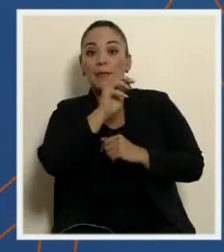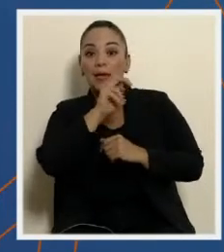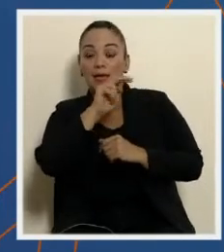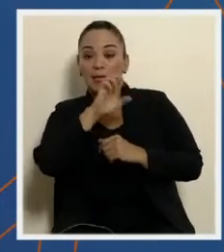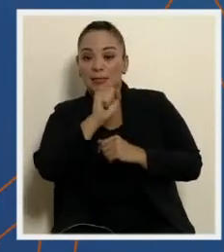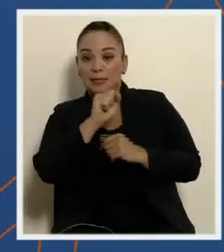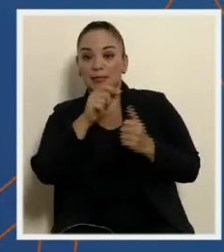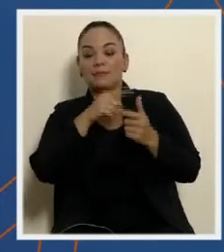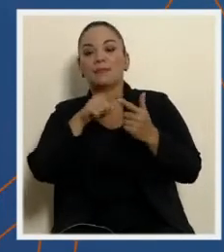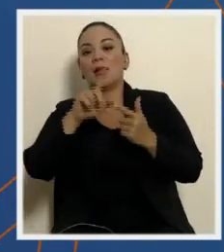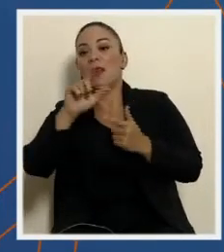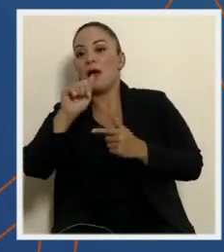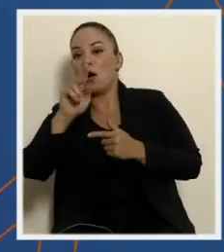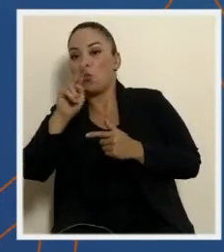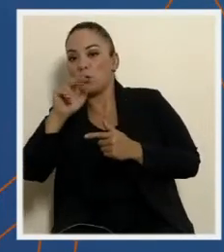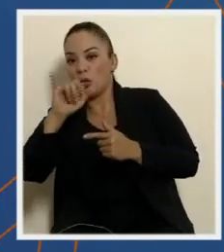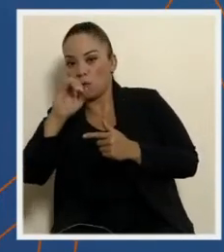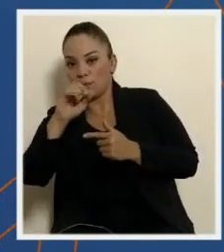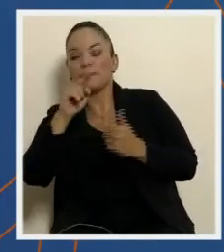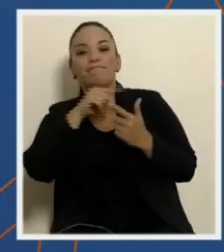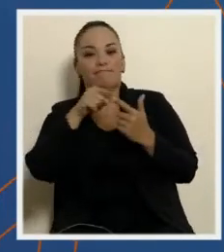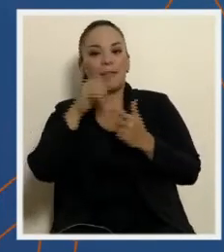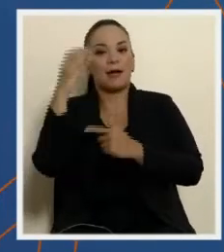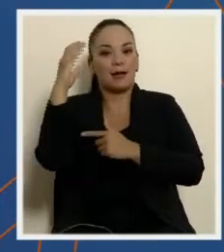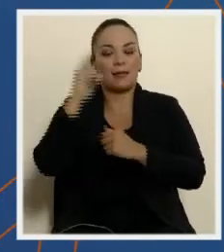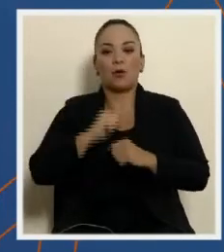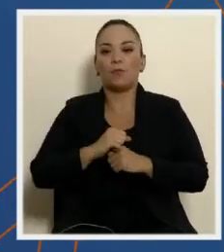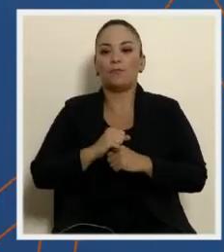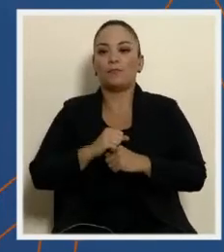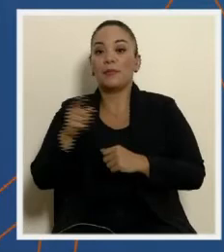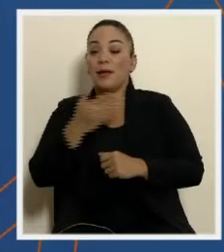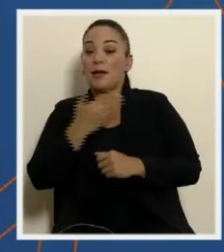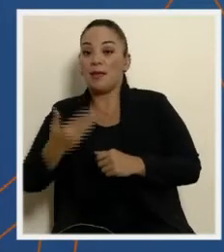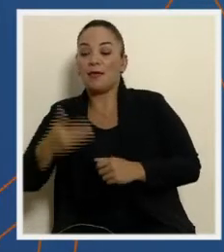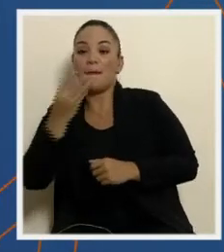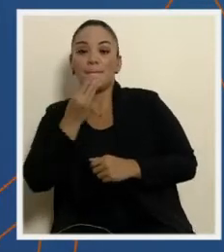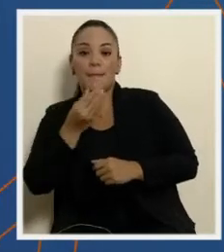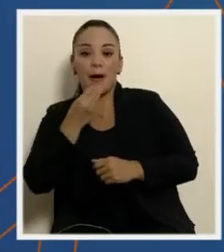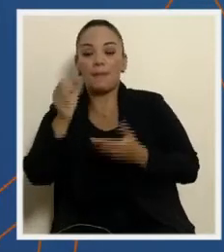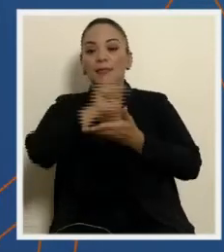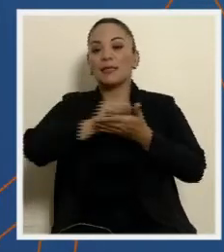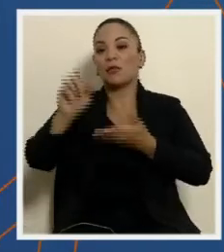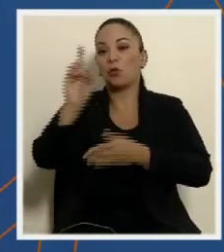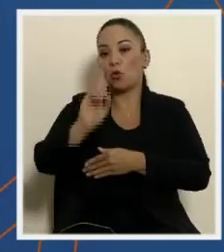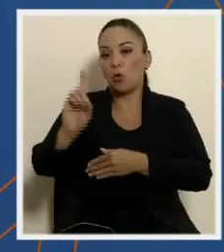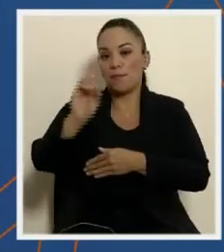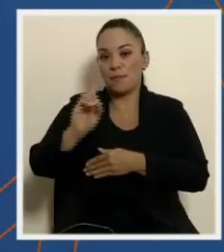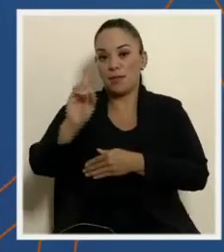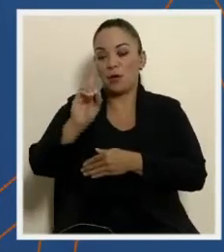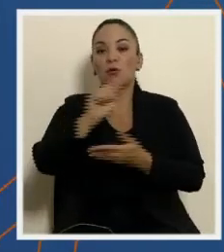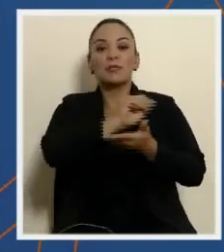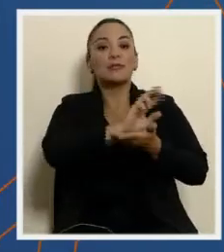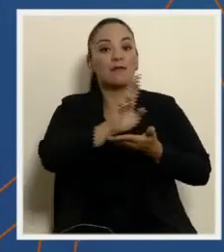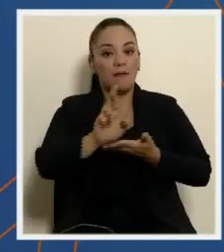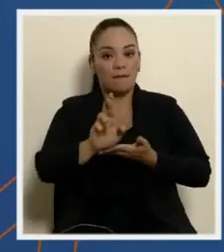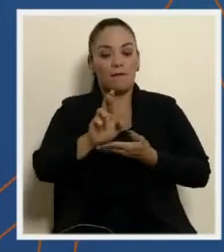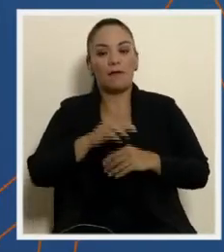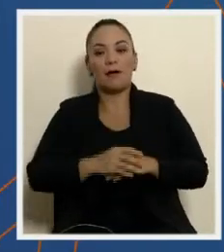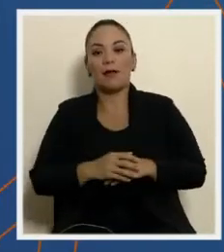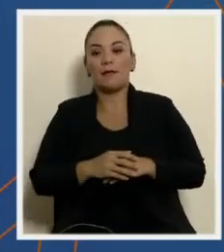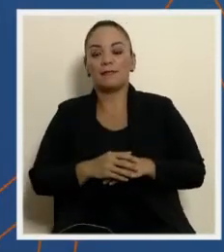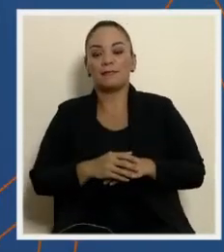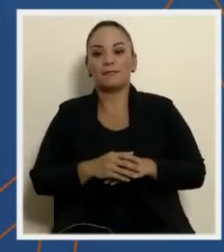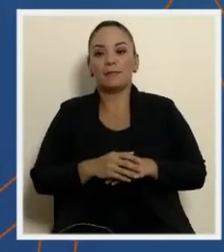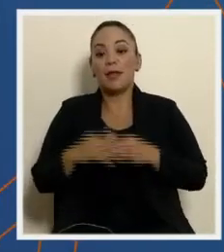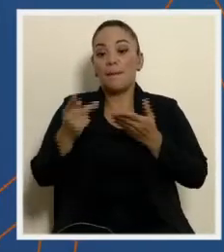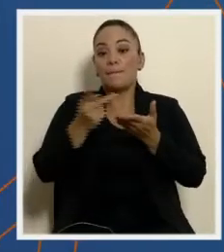Unión en la provincia de Cartago, Heredia, Barba, Santo Domingo, San Rafael en